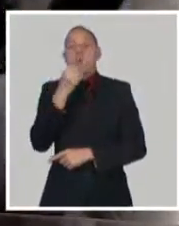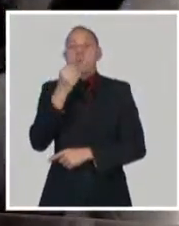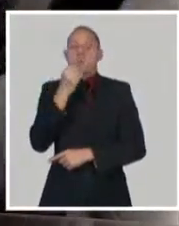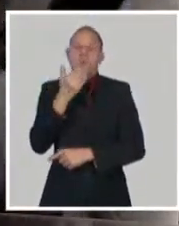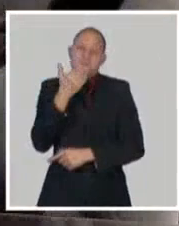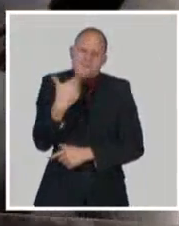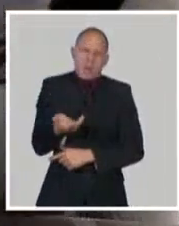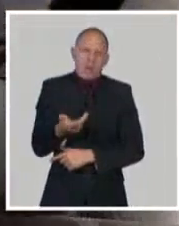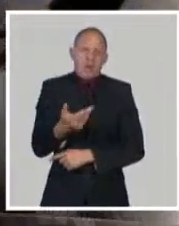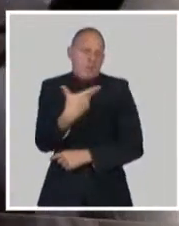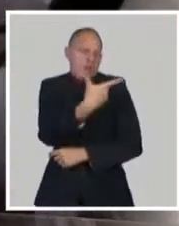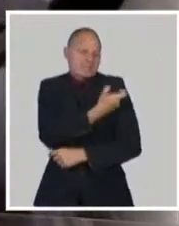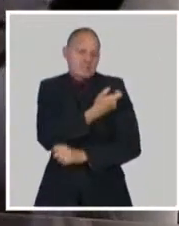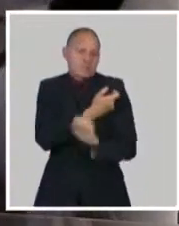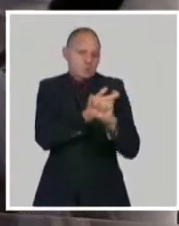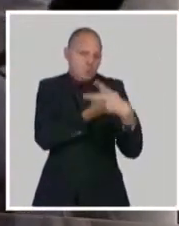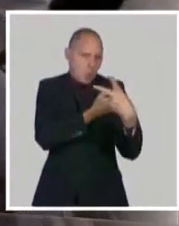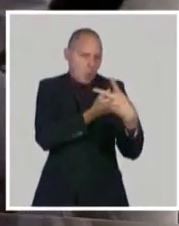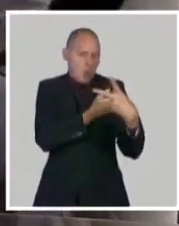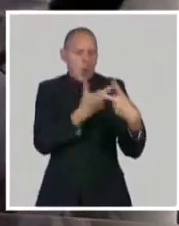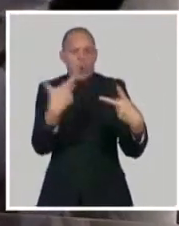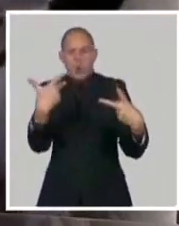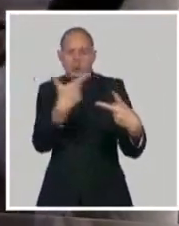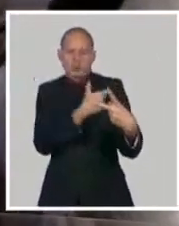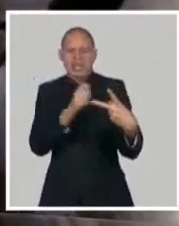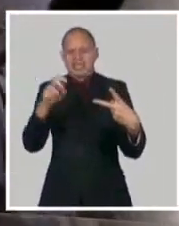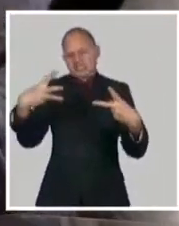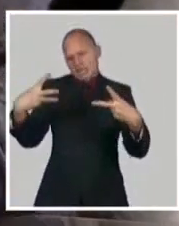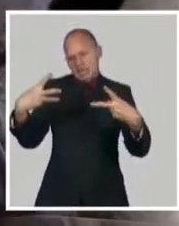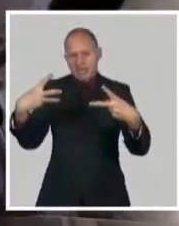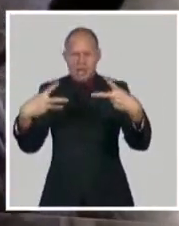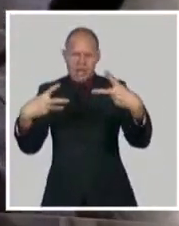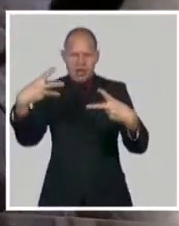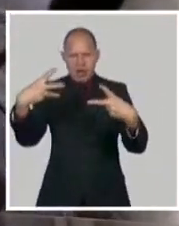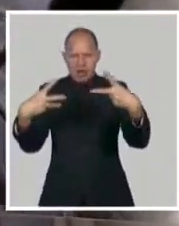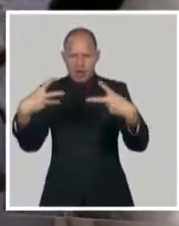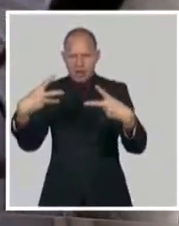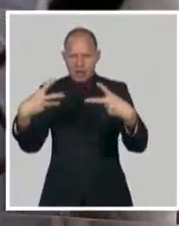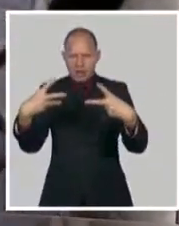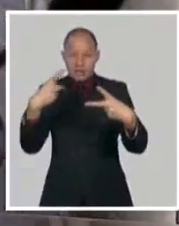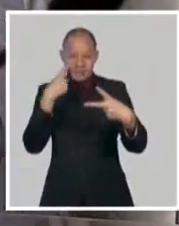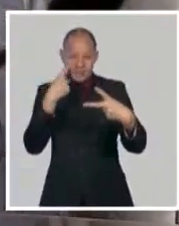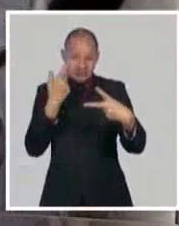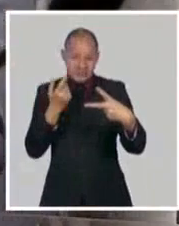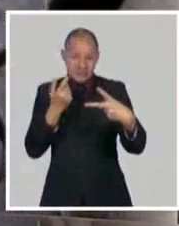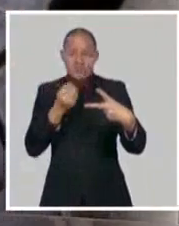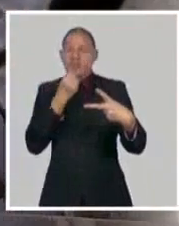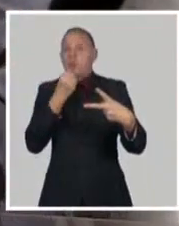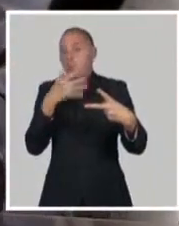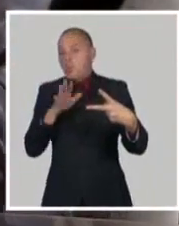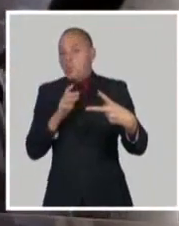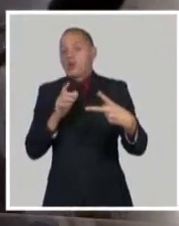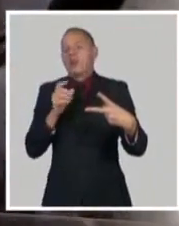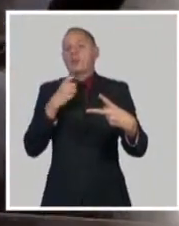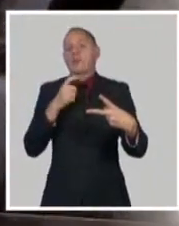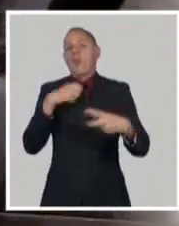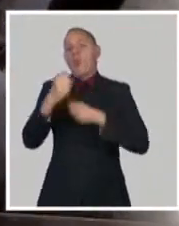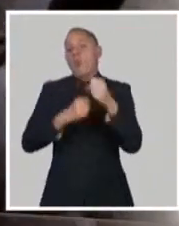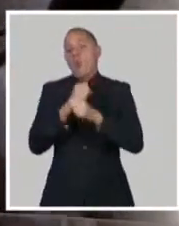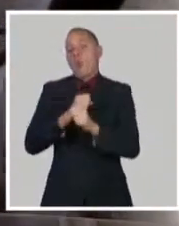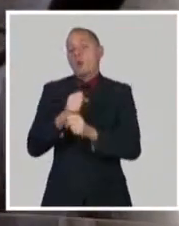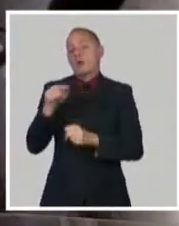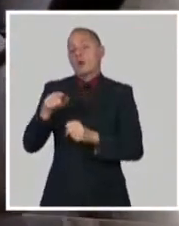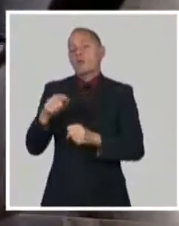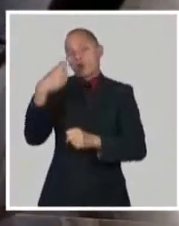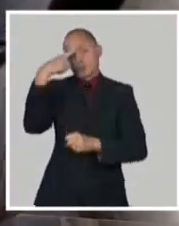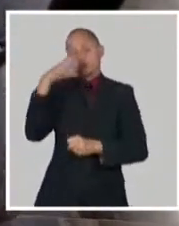de 3 dosis. En este caso de 2 más 1, porque serían 2 de Soberana 2, posiblemente una de Soberana 1 o de la misma.